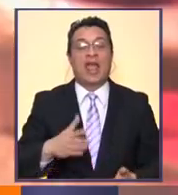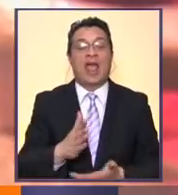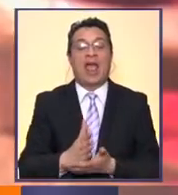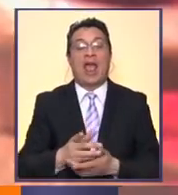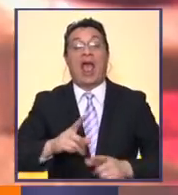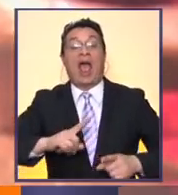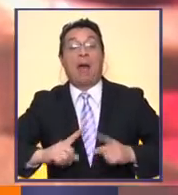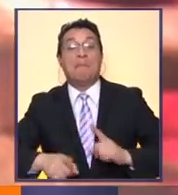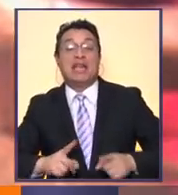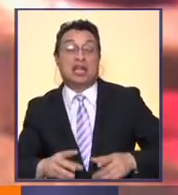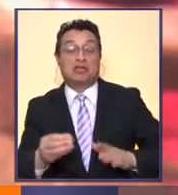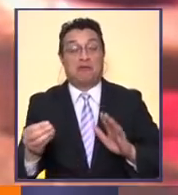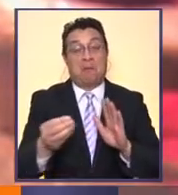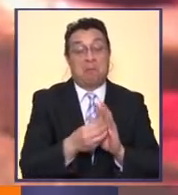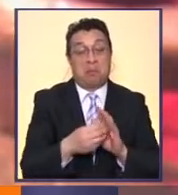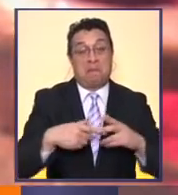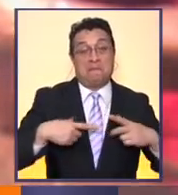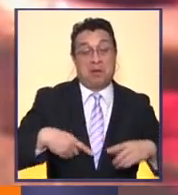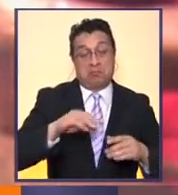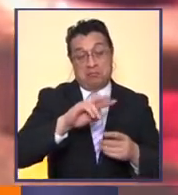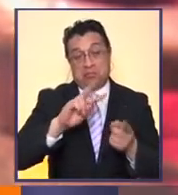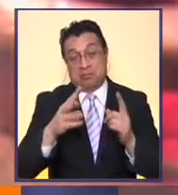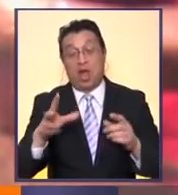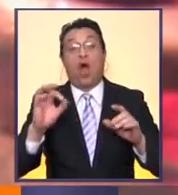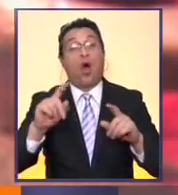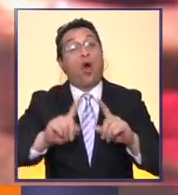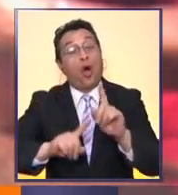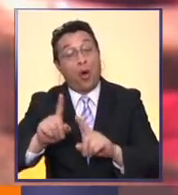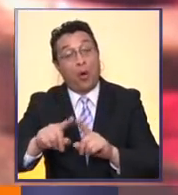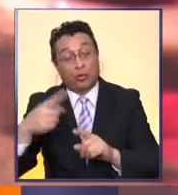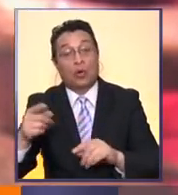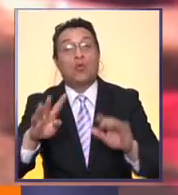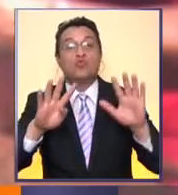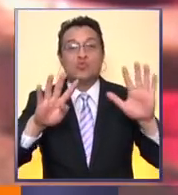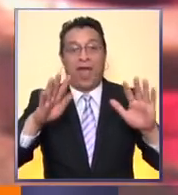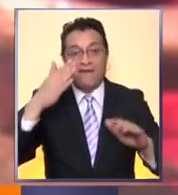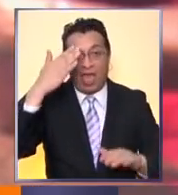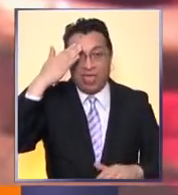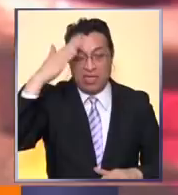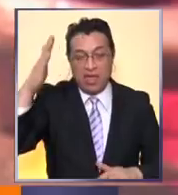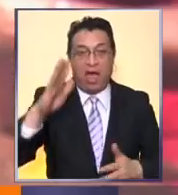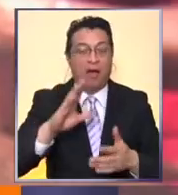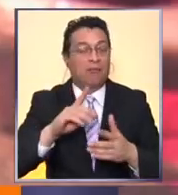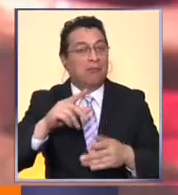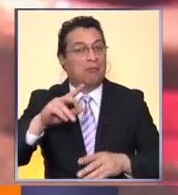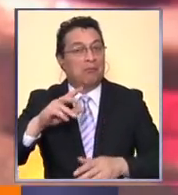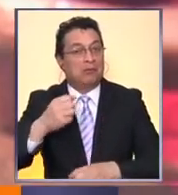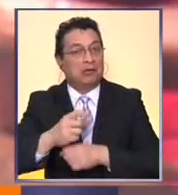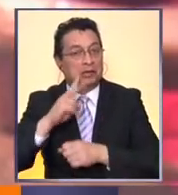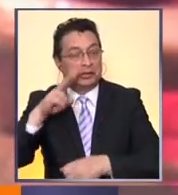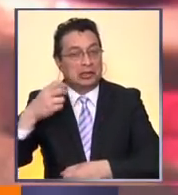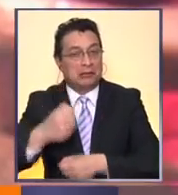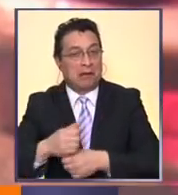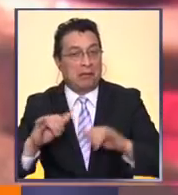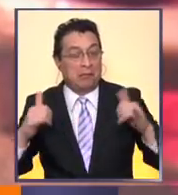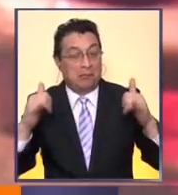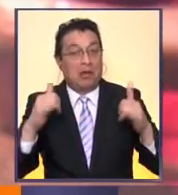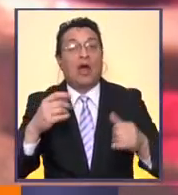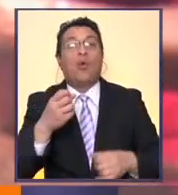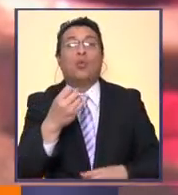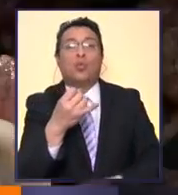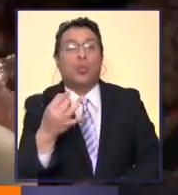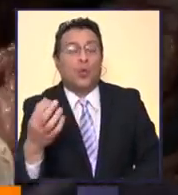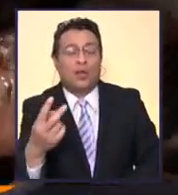otra alternativa. Pero hay otros que sí podrán tener 9 días de celebraciones. ¿Cuántos son? Loreto Álvarez con el